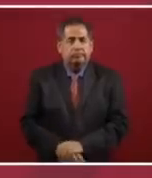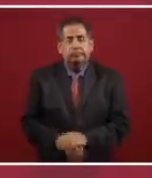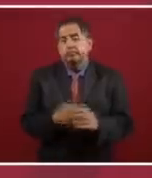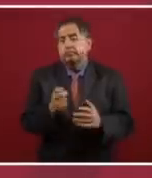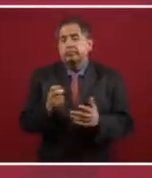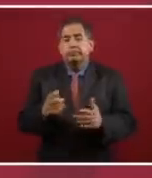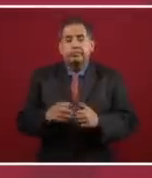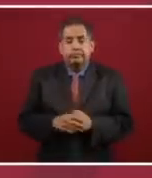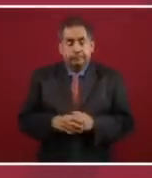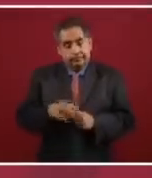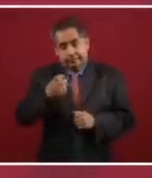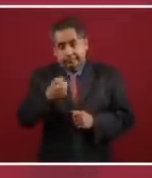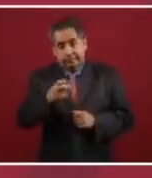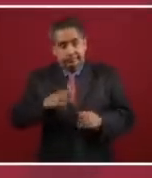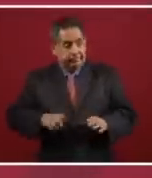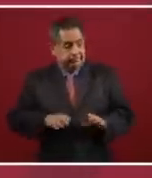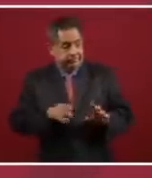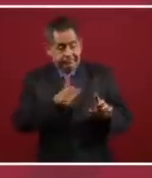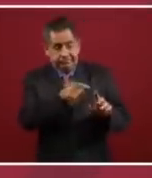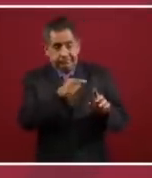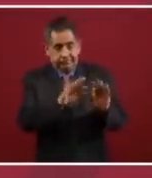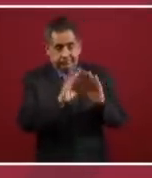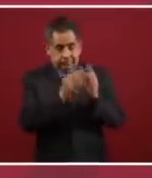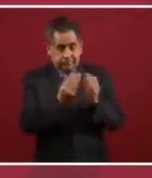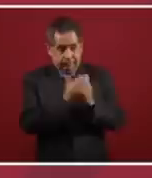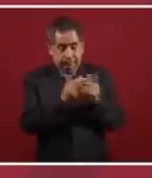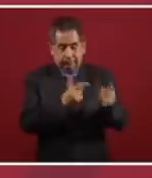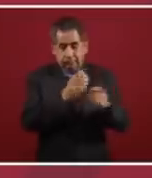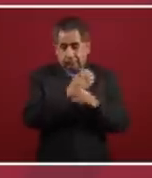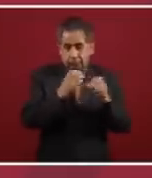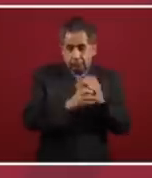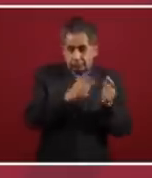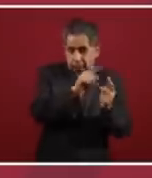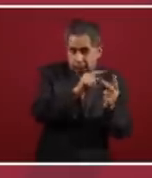Entonces, ese tipo de cosas.